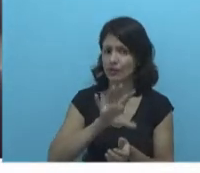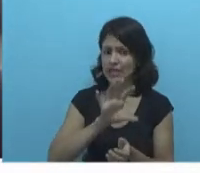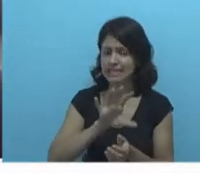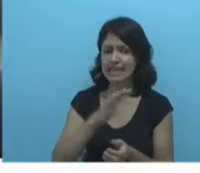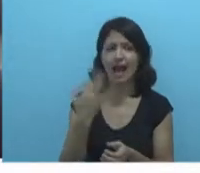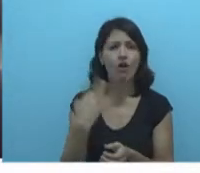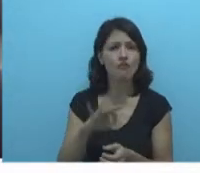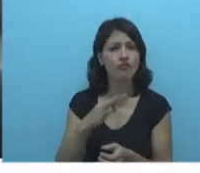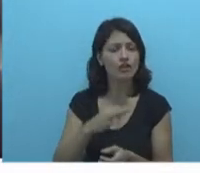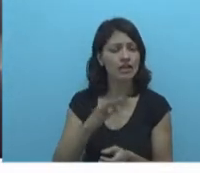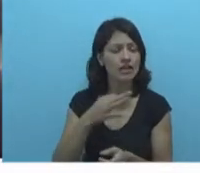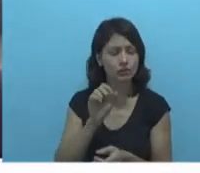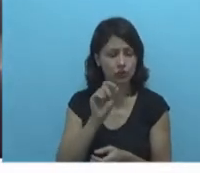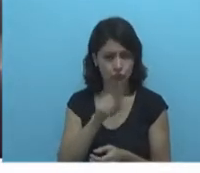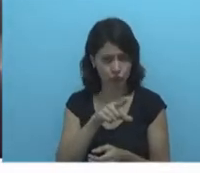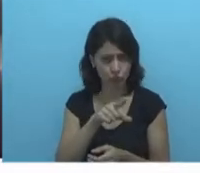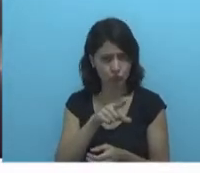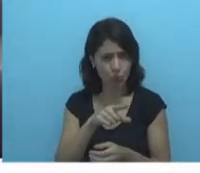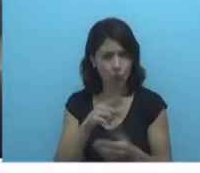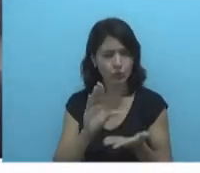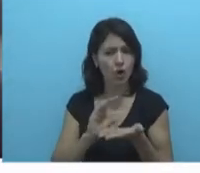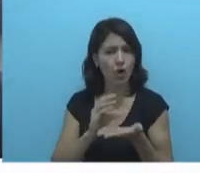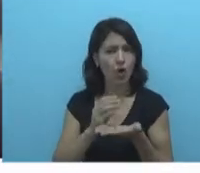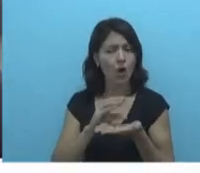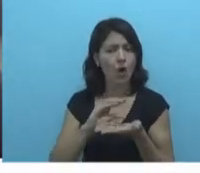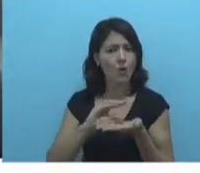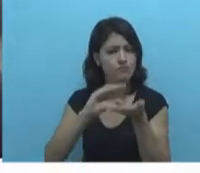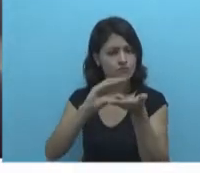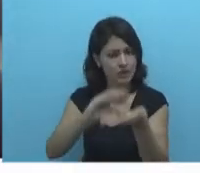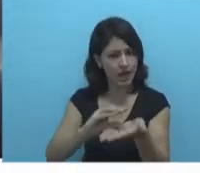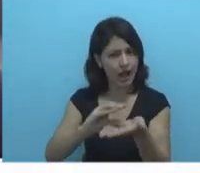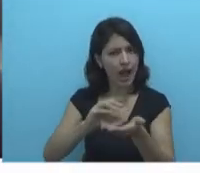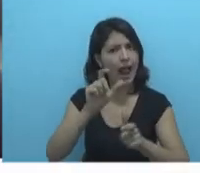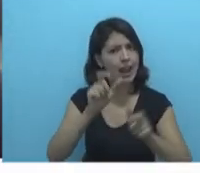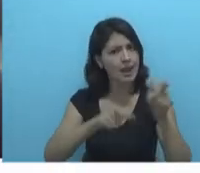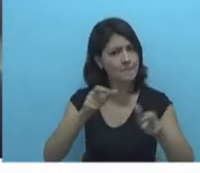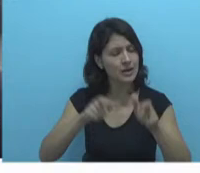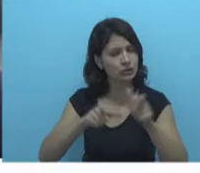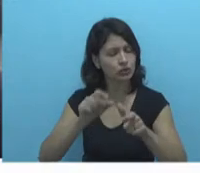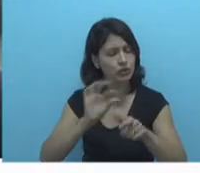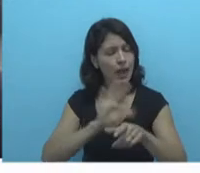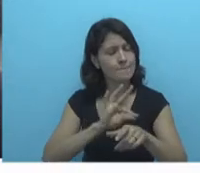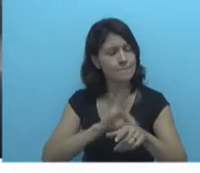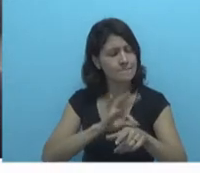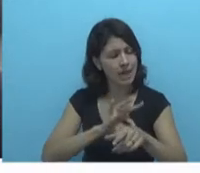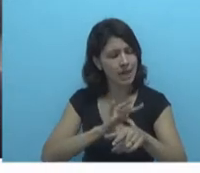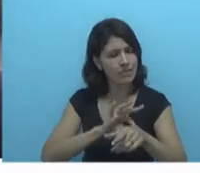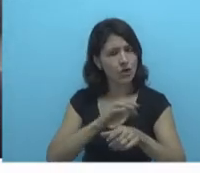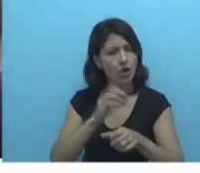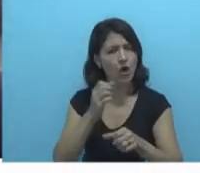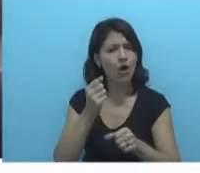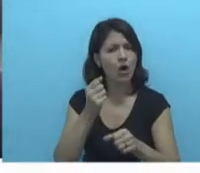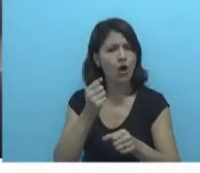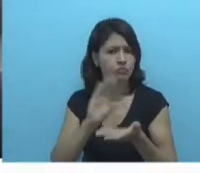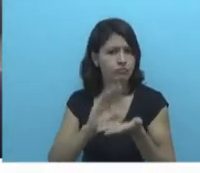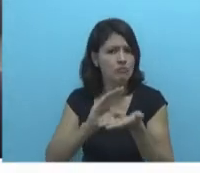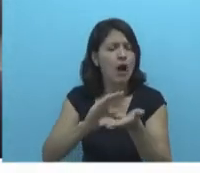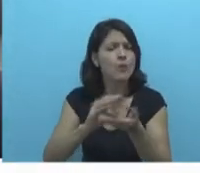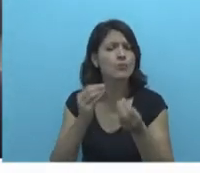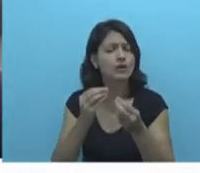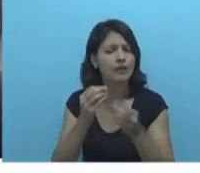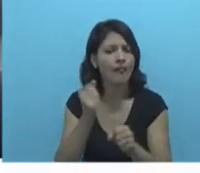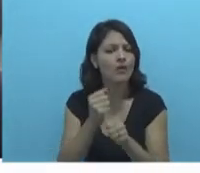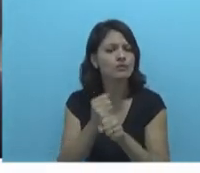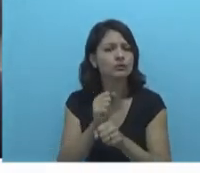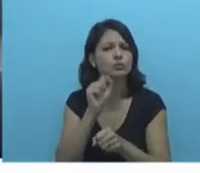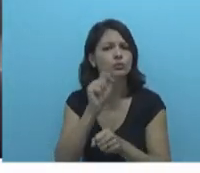este bono, que es el momento de compensar económicamente en el peor momento, como decía, desde que empezó la pandemia,